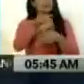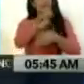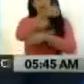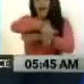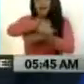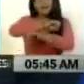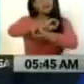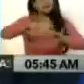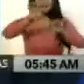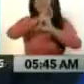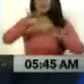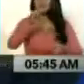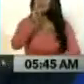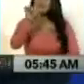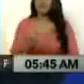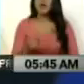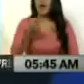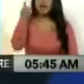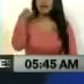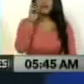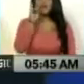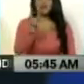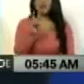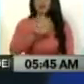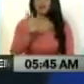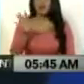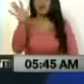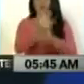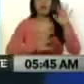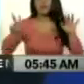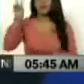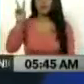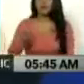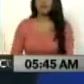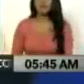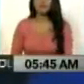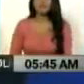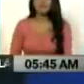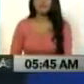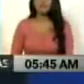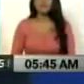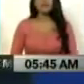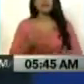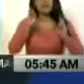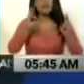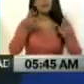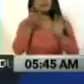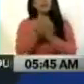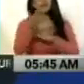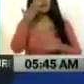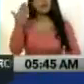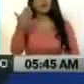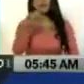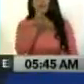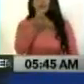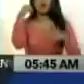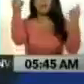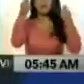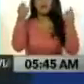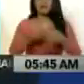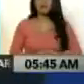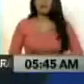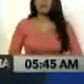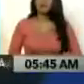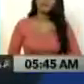de las pantallas de Venezolana de Televisión, todo el despliegue que se hizo a escala nacional, justamente todo lo que tiene que ver con esta nueva campaña. En